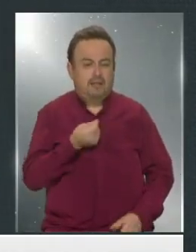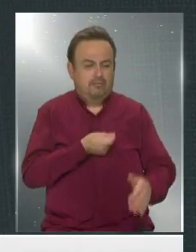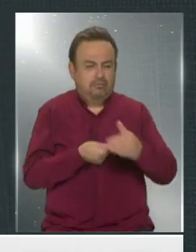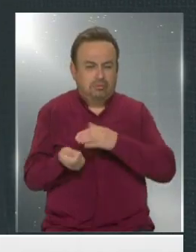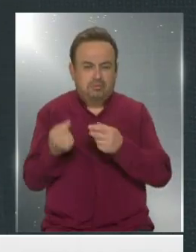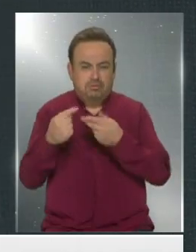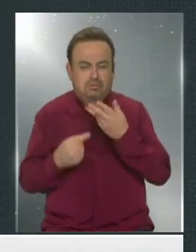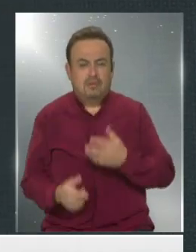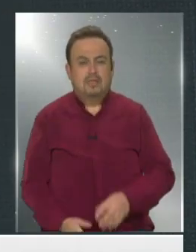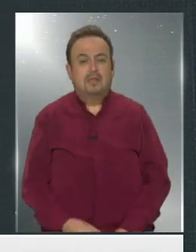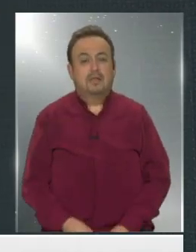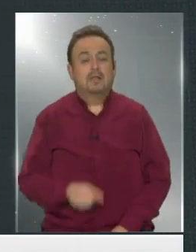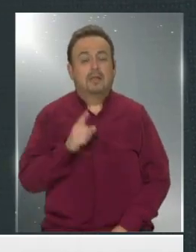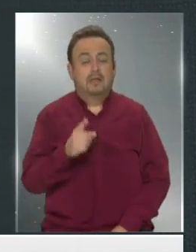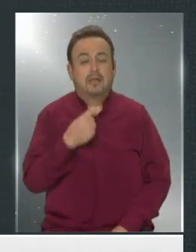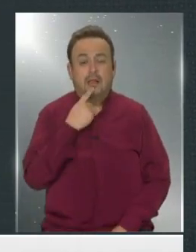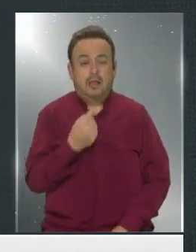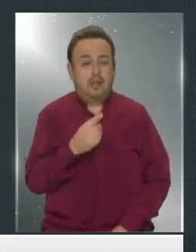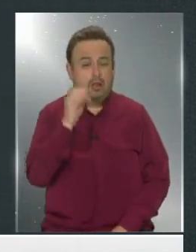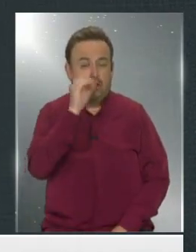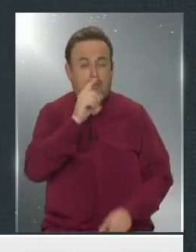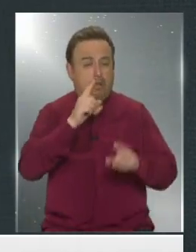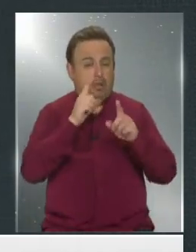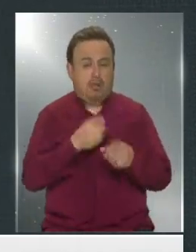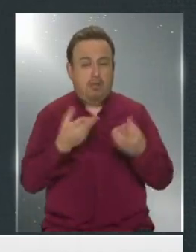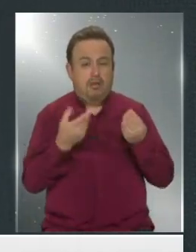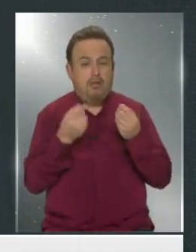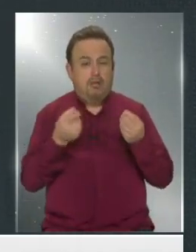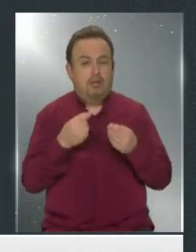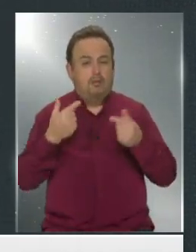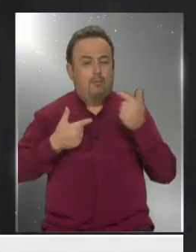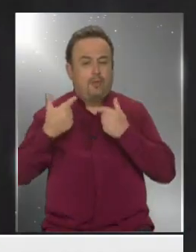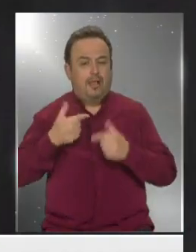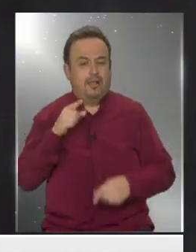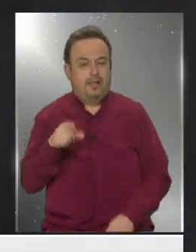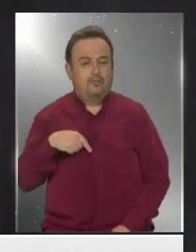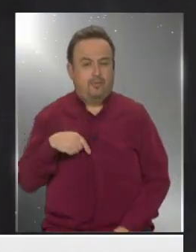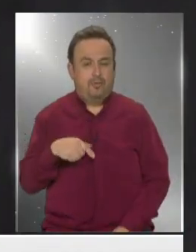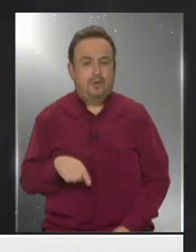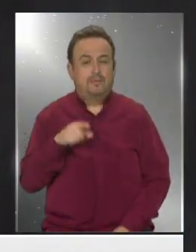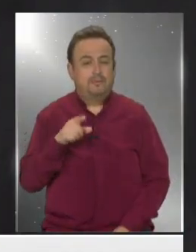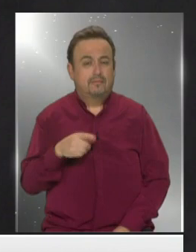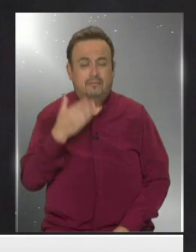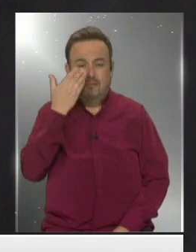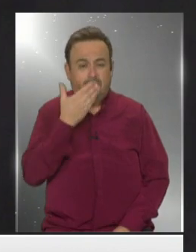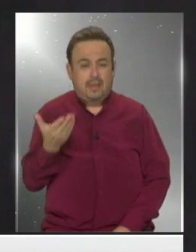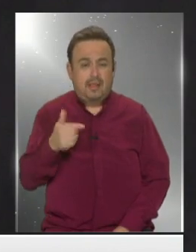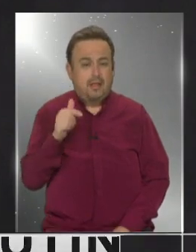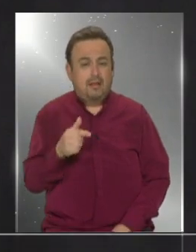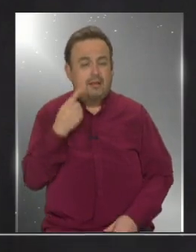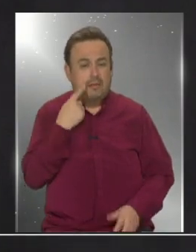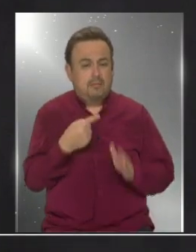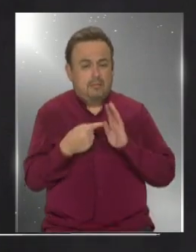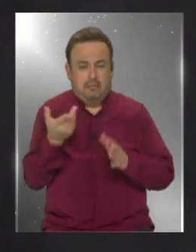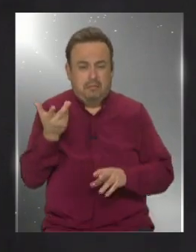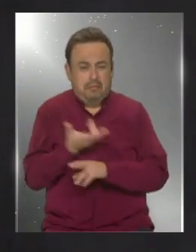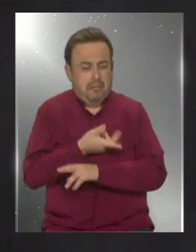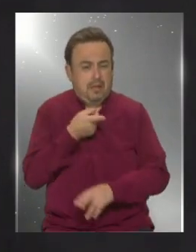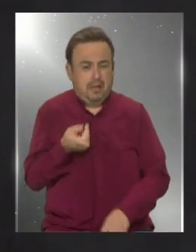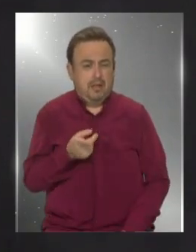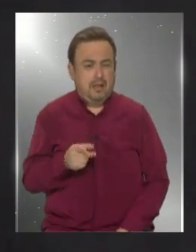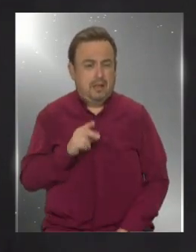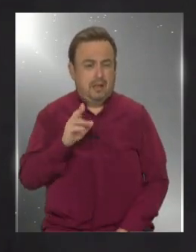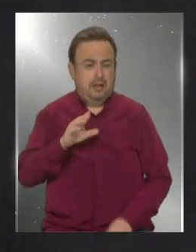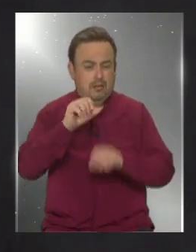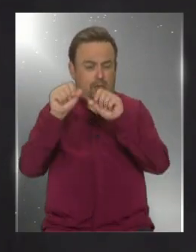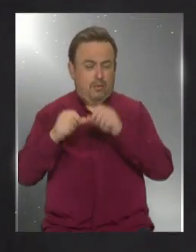de fondos. Él considera que todo obedece a razones políticas. Todo esto es horrible, muestra lo podrido y distorsionado que